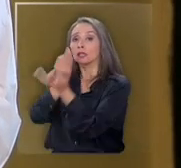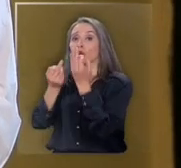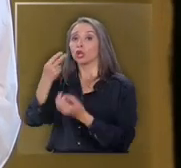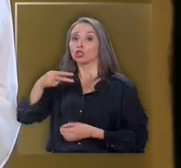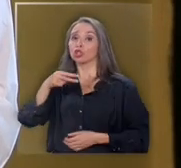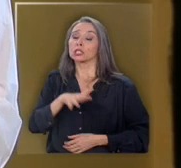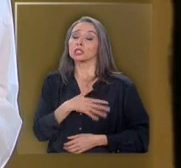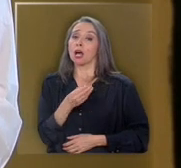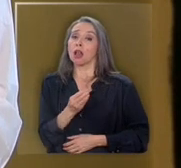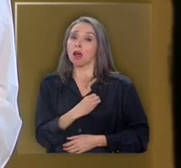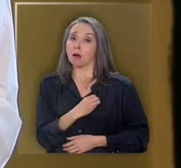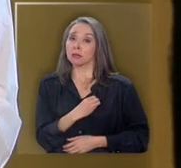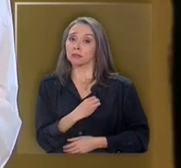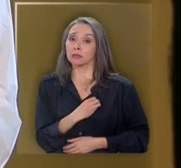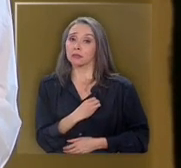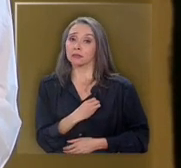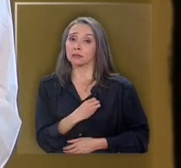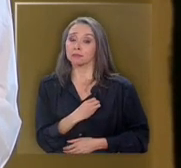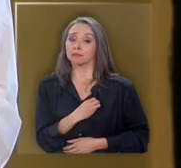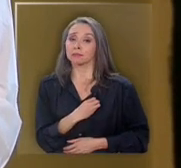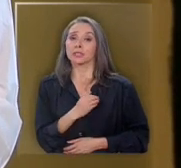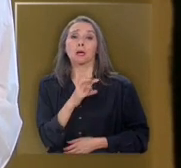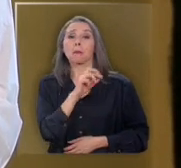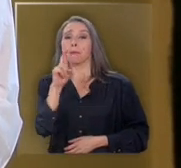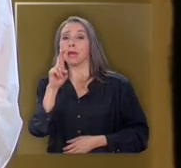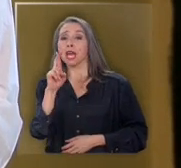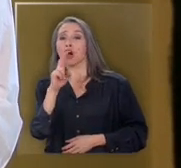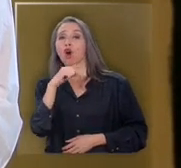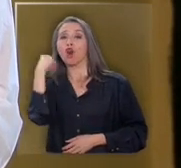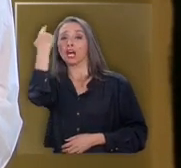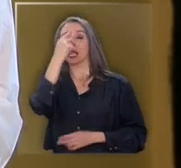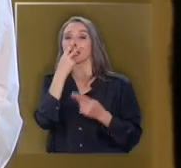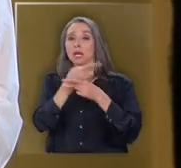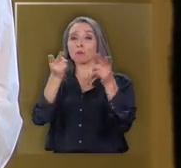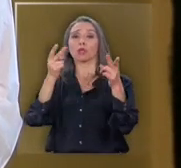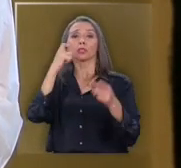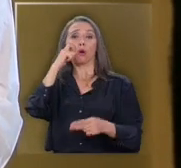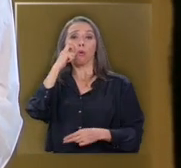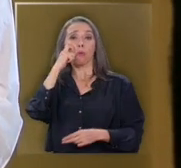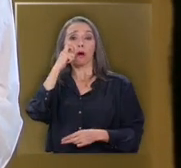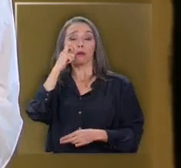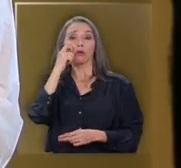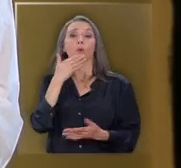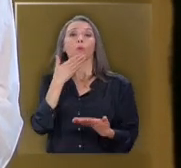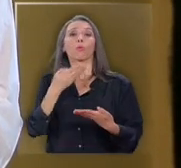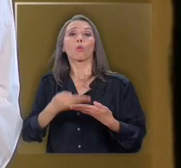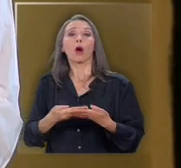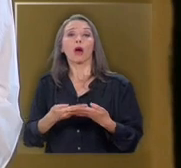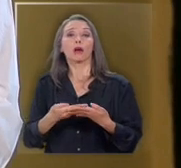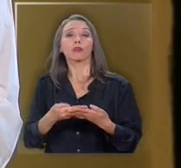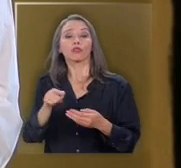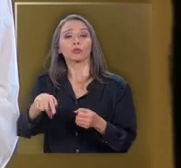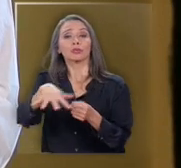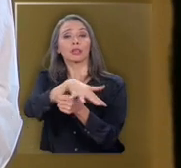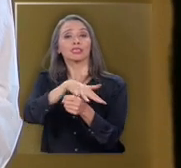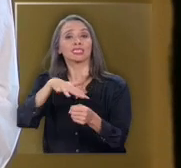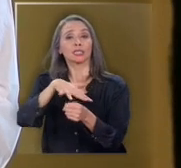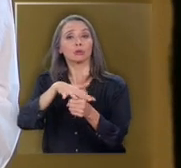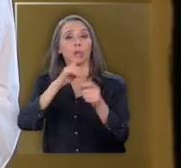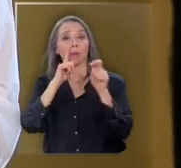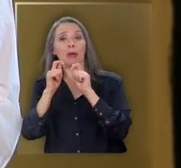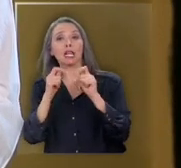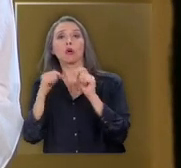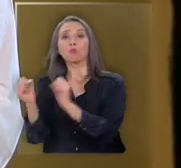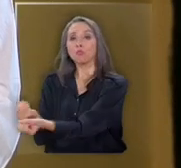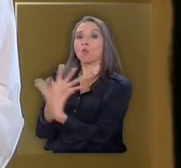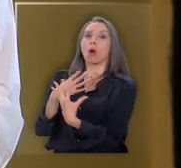lamentables en que la cara la peor cara del ser humano aparece cuando este tipo de situaciones amenazan